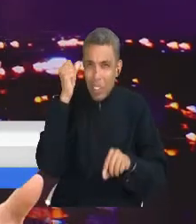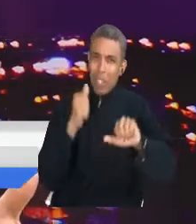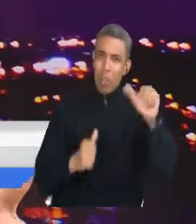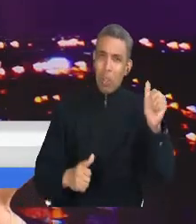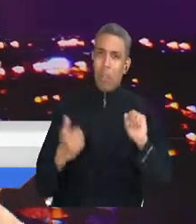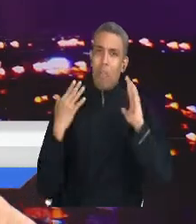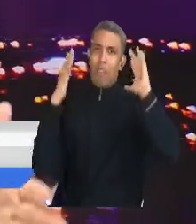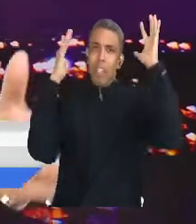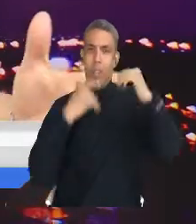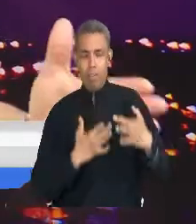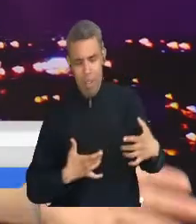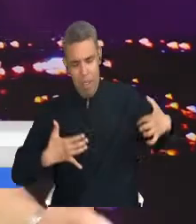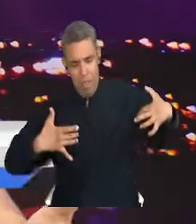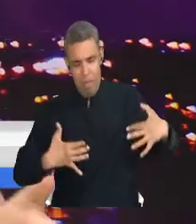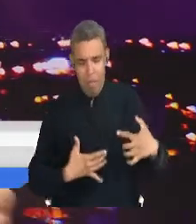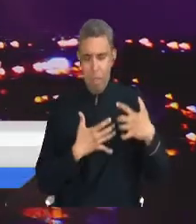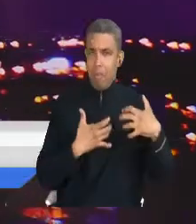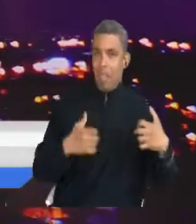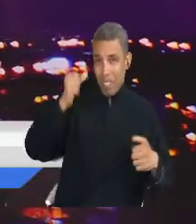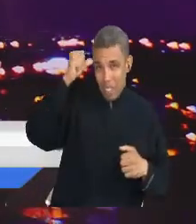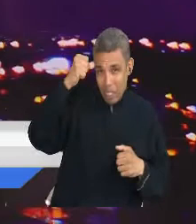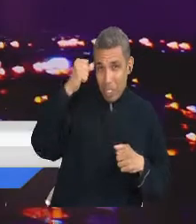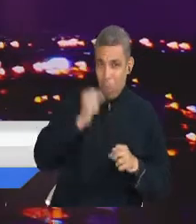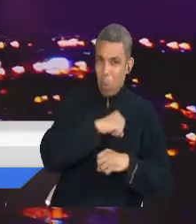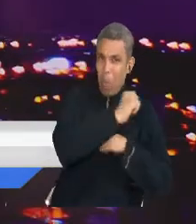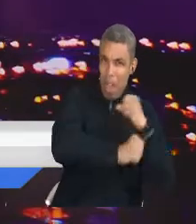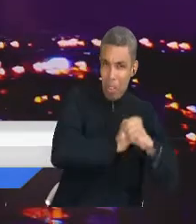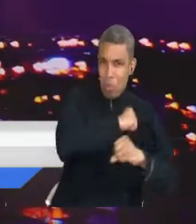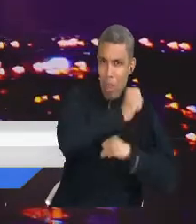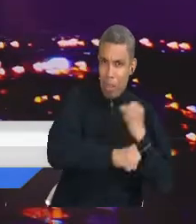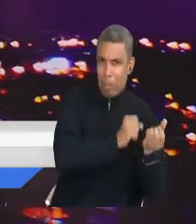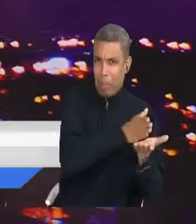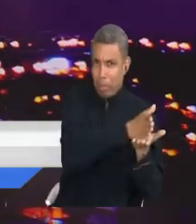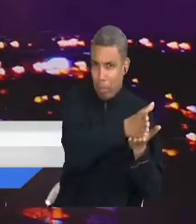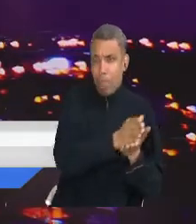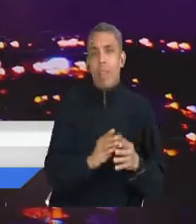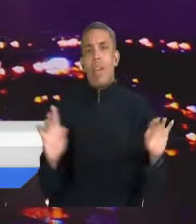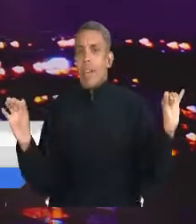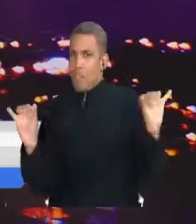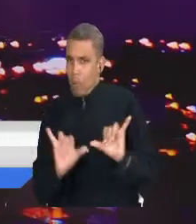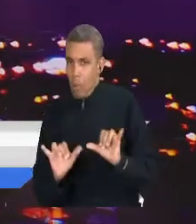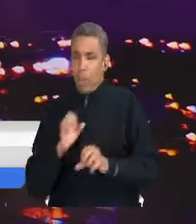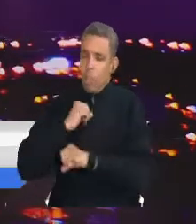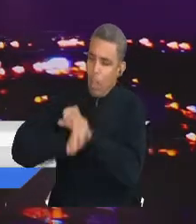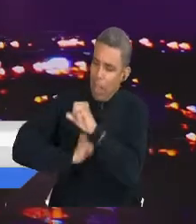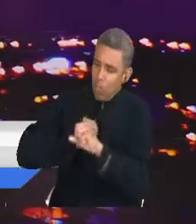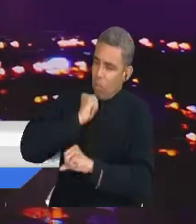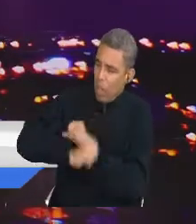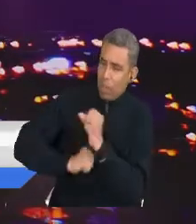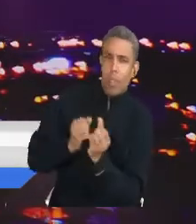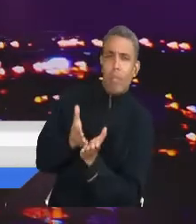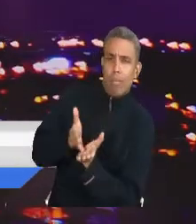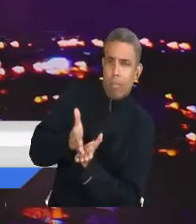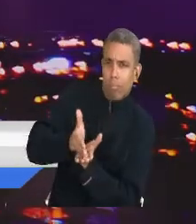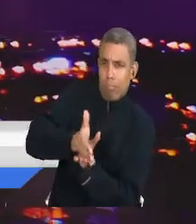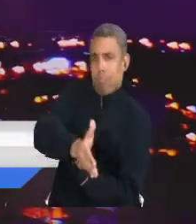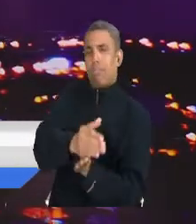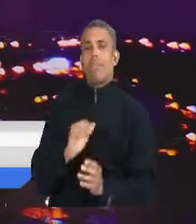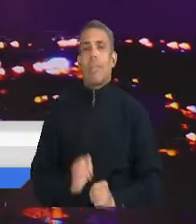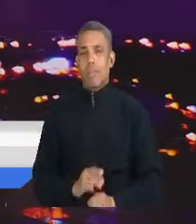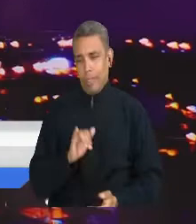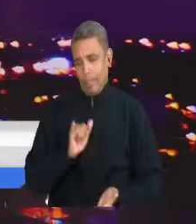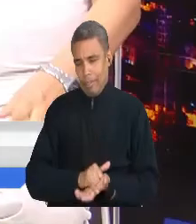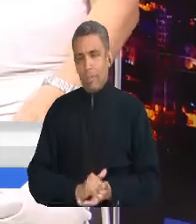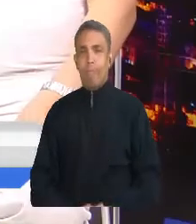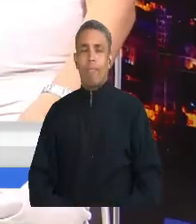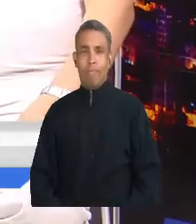el Consejo Municipal, en la Asamblea Departamental, y hay una ley nacional que también lo declara Patrimonio Artístico y Cultural de la Nación. A los